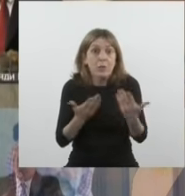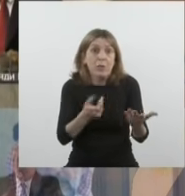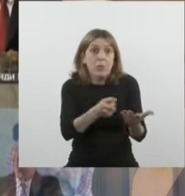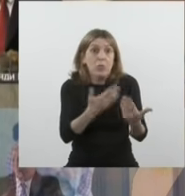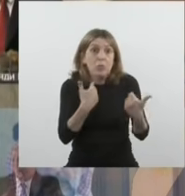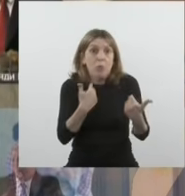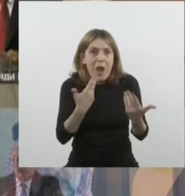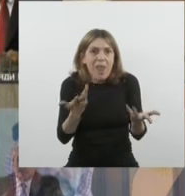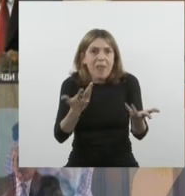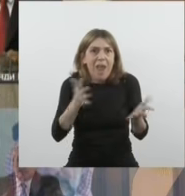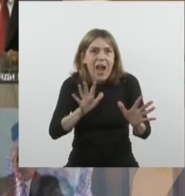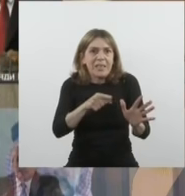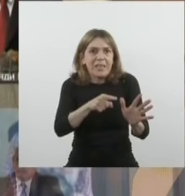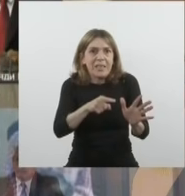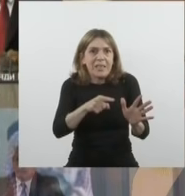argentino